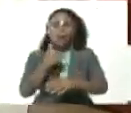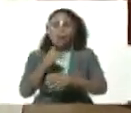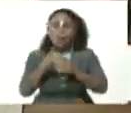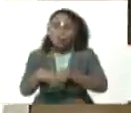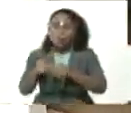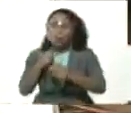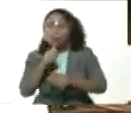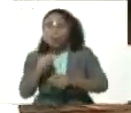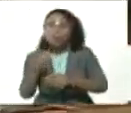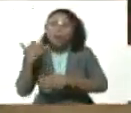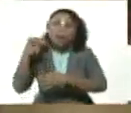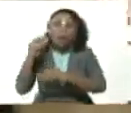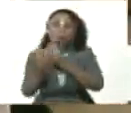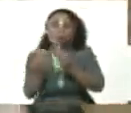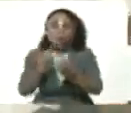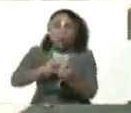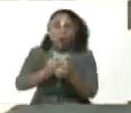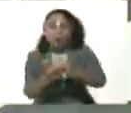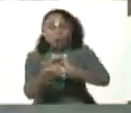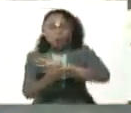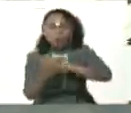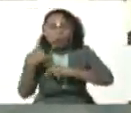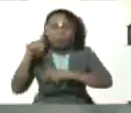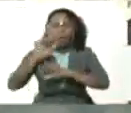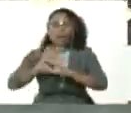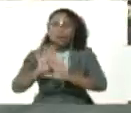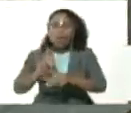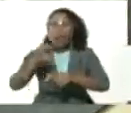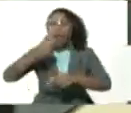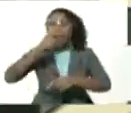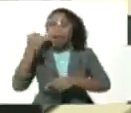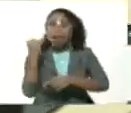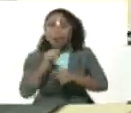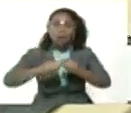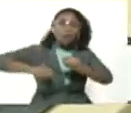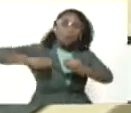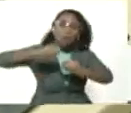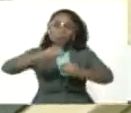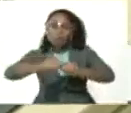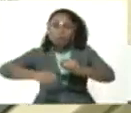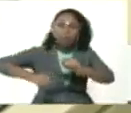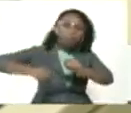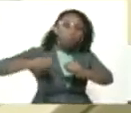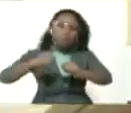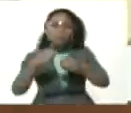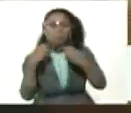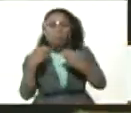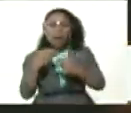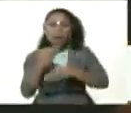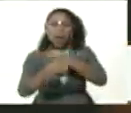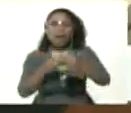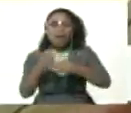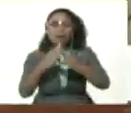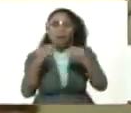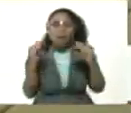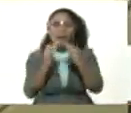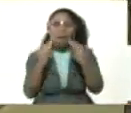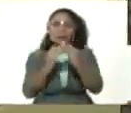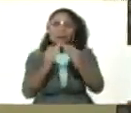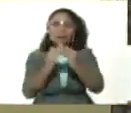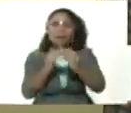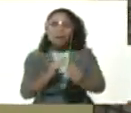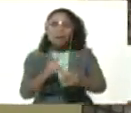Ya el café sale aquí molido con la molienda adecuada para llegar a todos los hogares, y